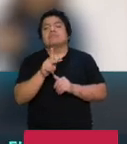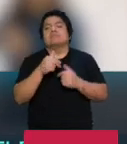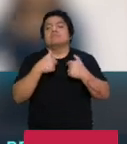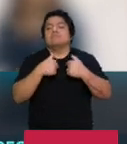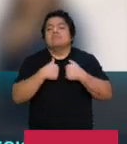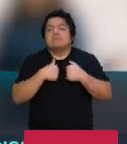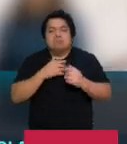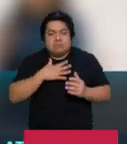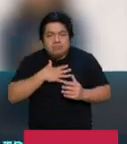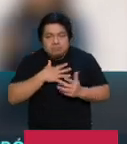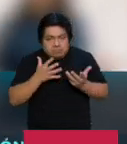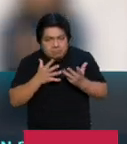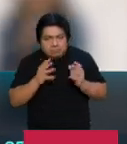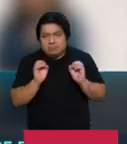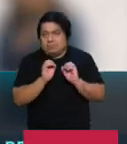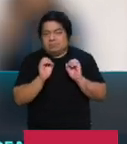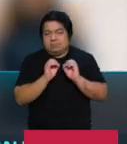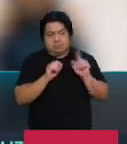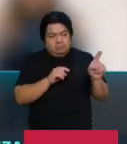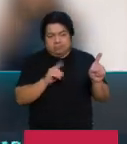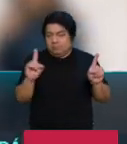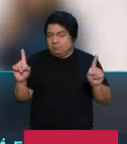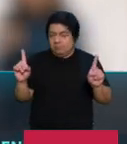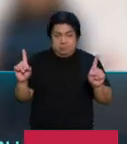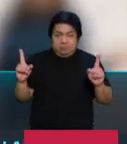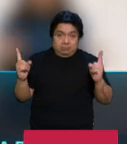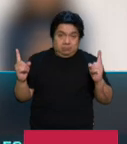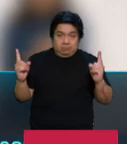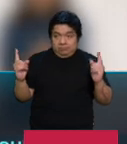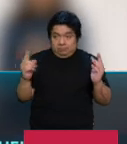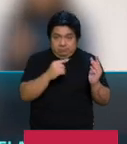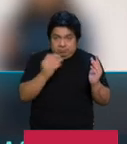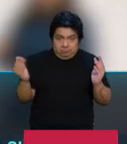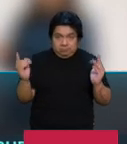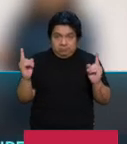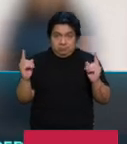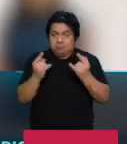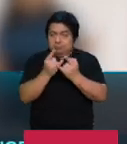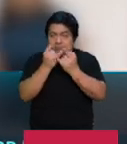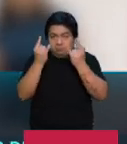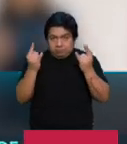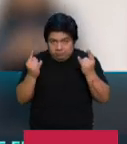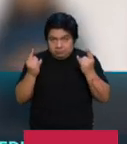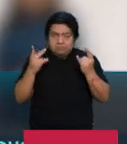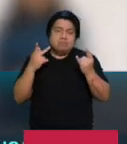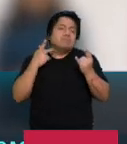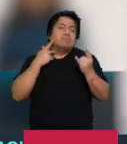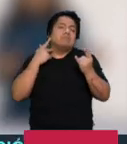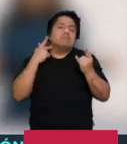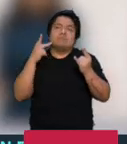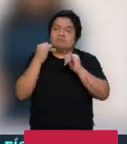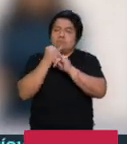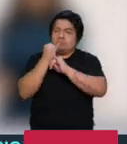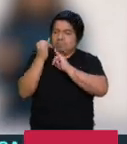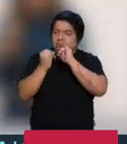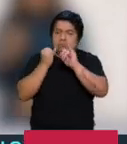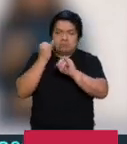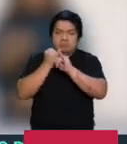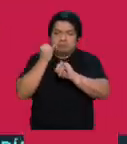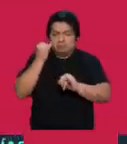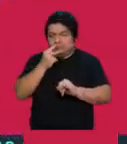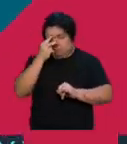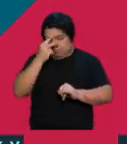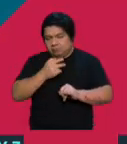asunto personal, es un asunto de la historia de la política exterior mexicana.